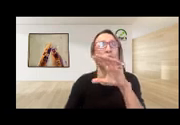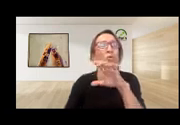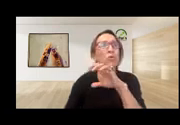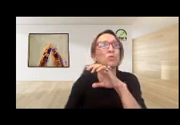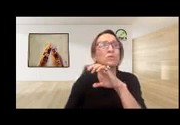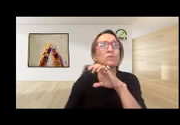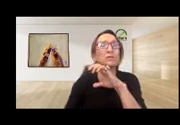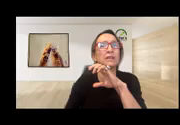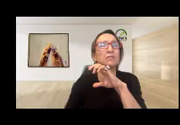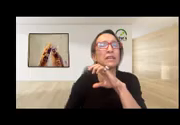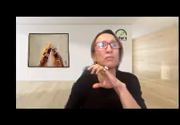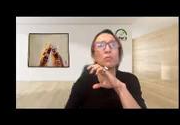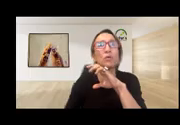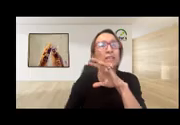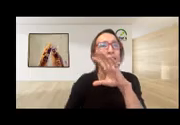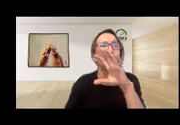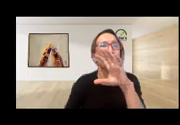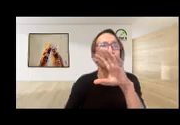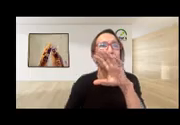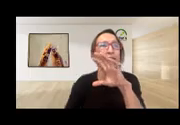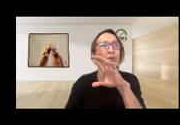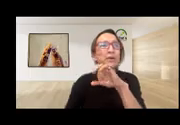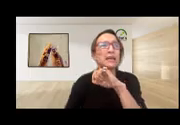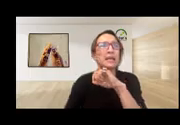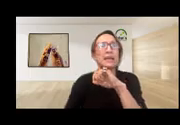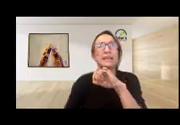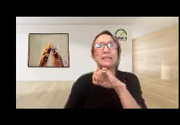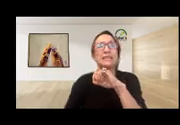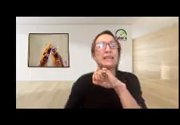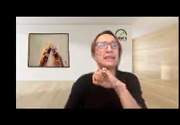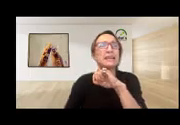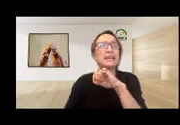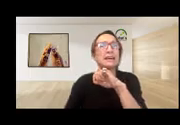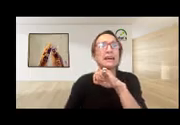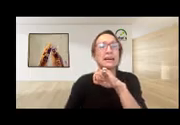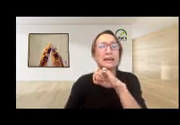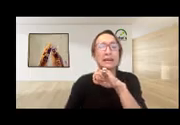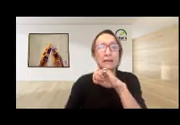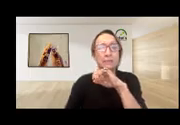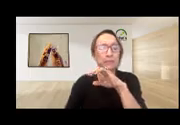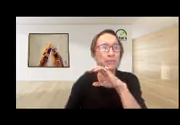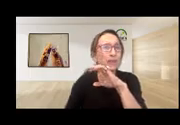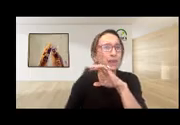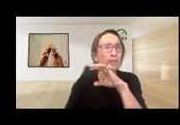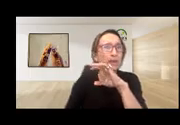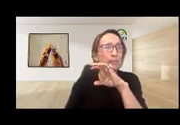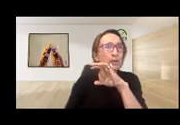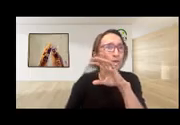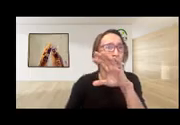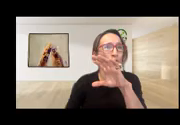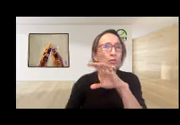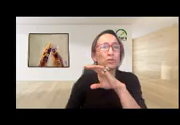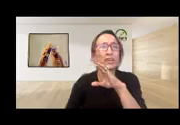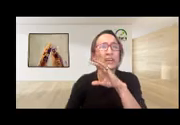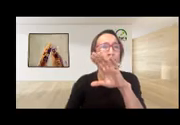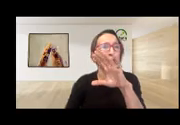trabajando en equipo con un equipo multidisciplinario en que se tenía